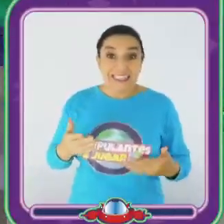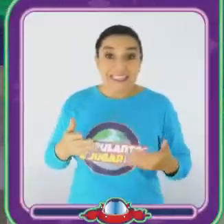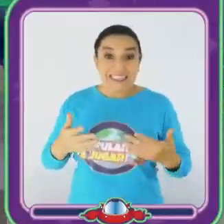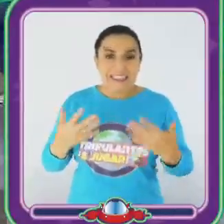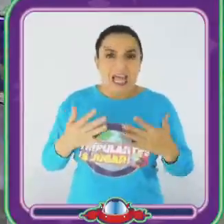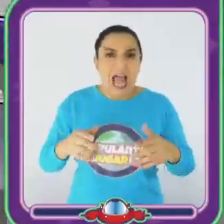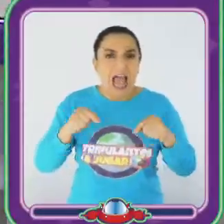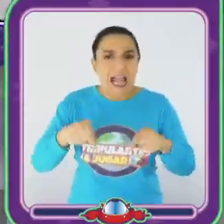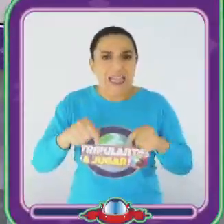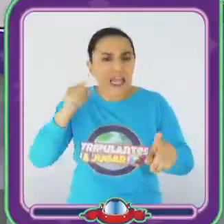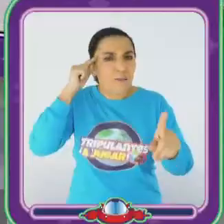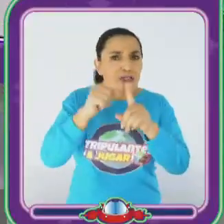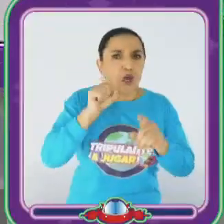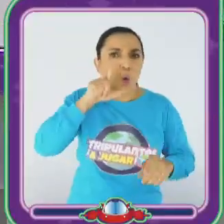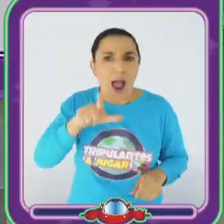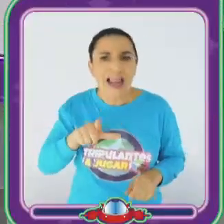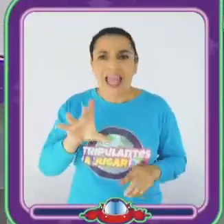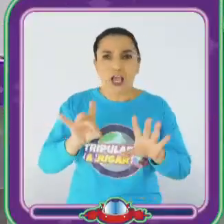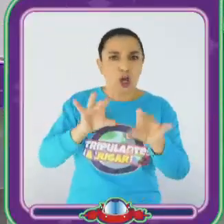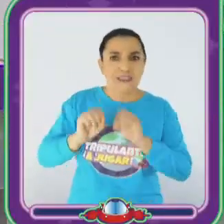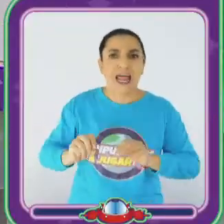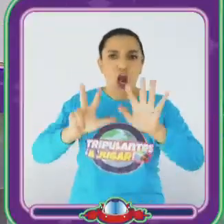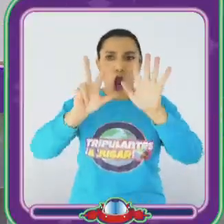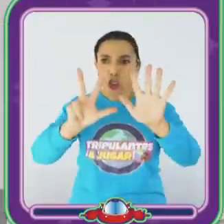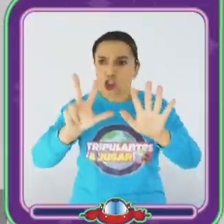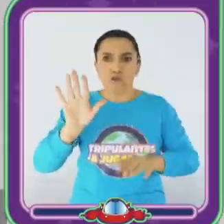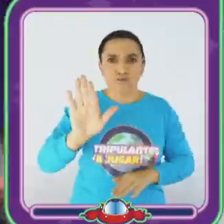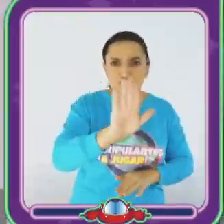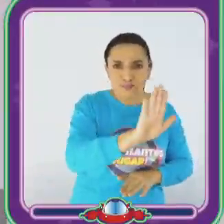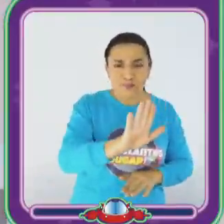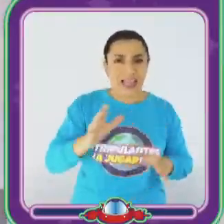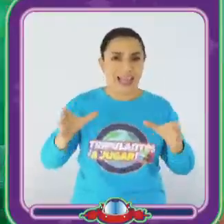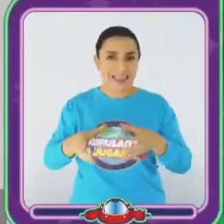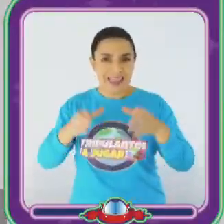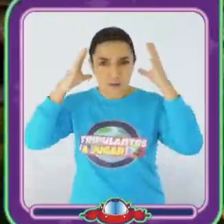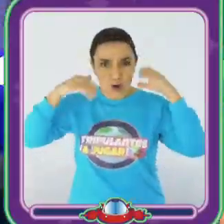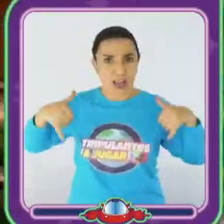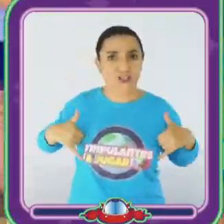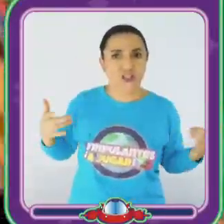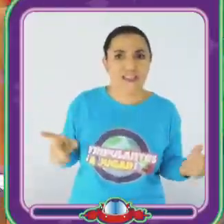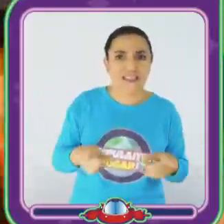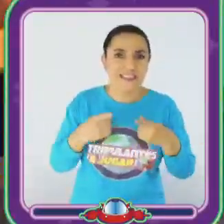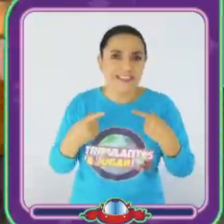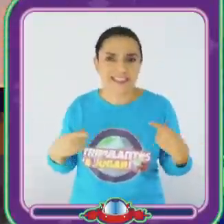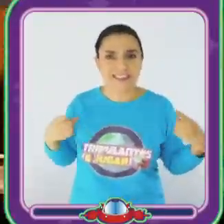Estamos bien. Haciendo cuál es la misión, tenemos que encontrar las 8 pistas, tripulación.